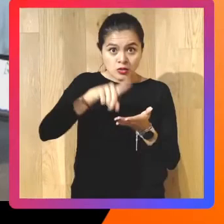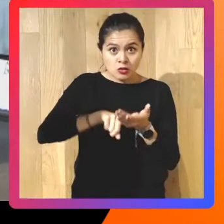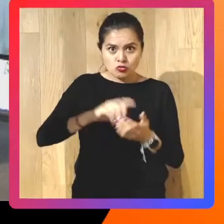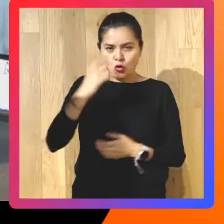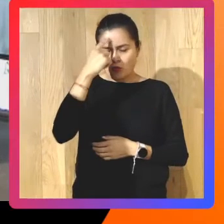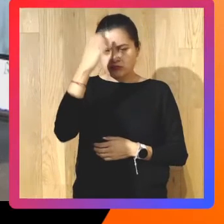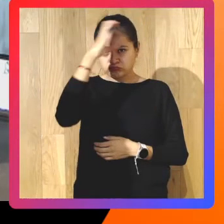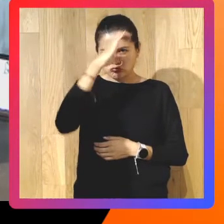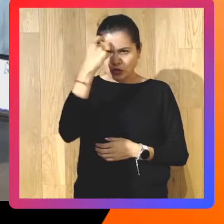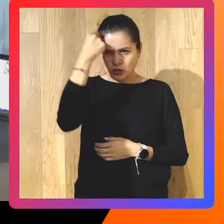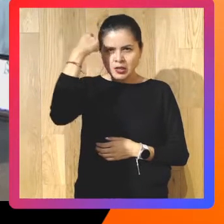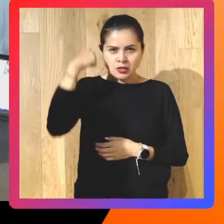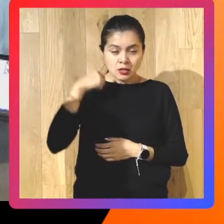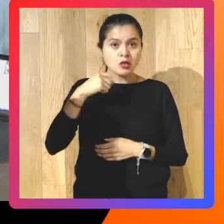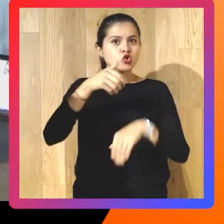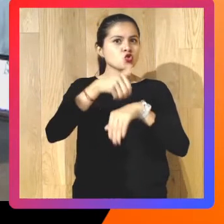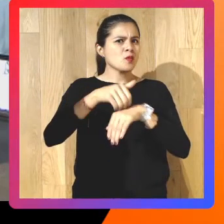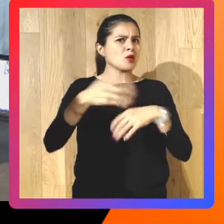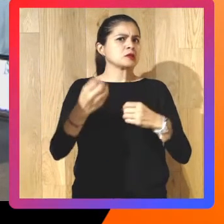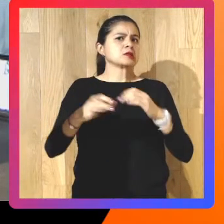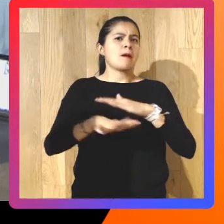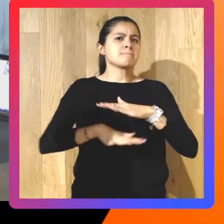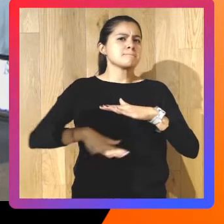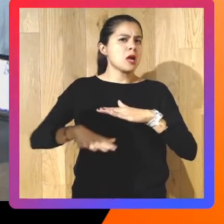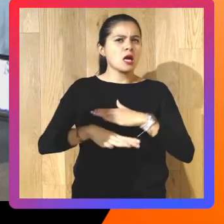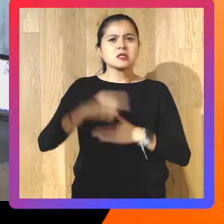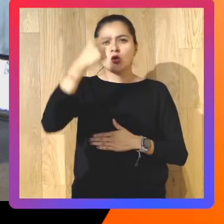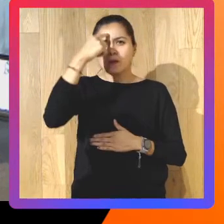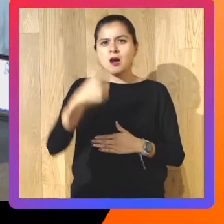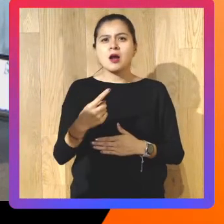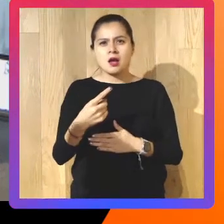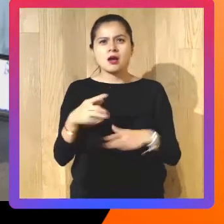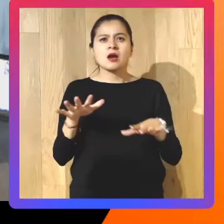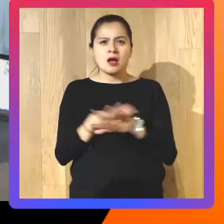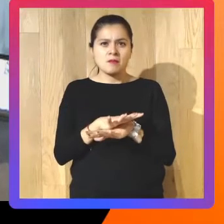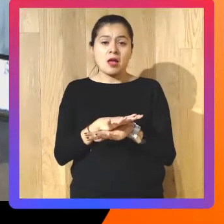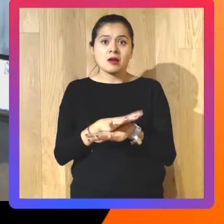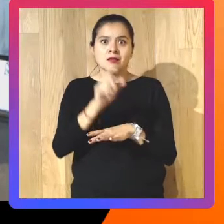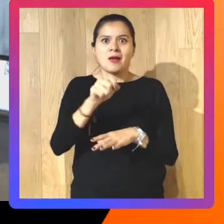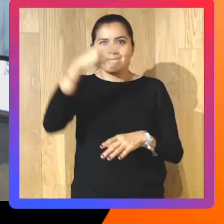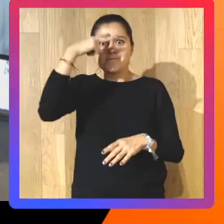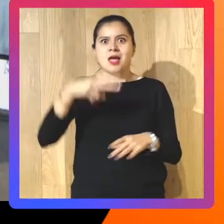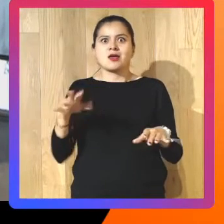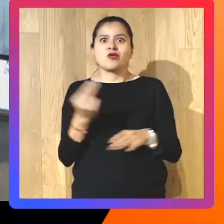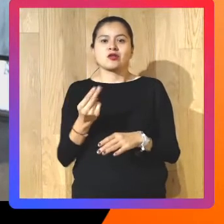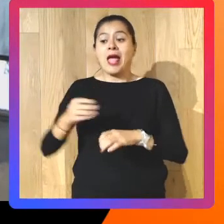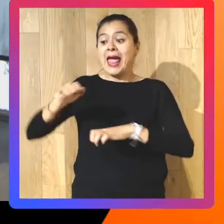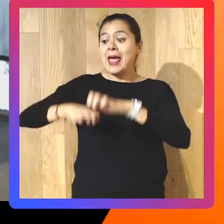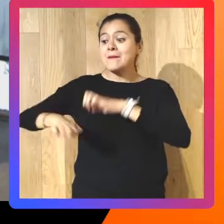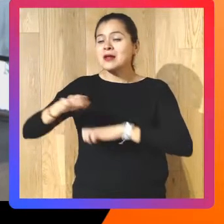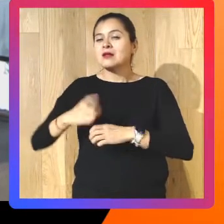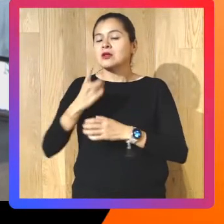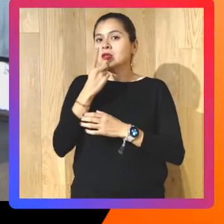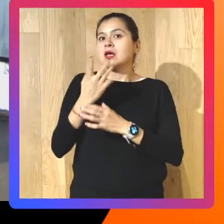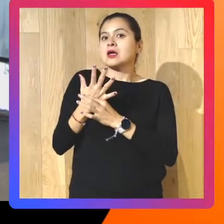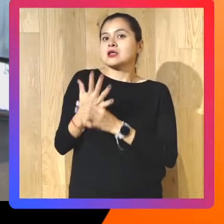conscientes de que ese número es básico para empezar a cambiar realmente el país. Los empresarios generamos el 80% de